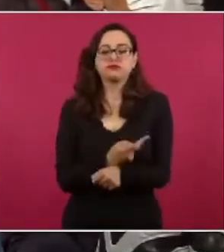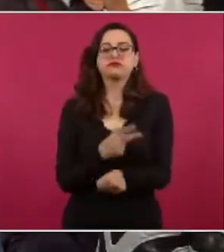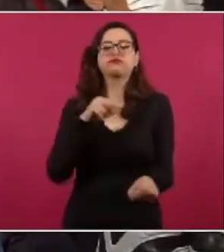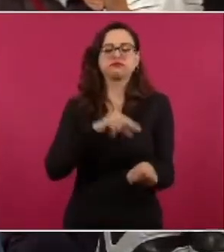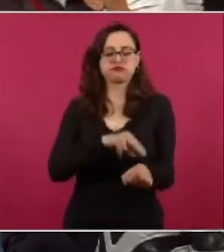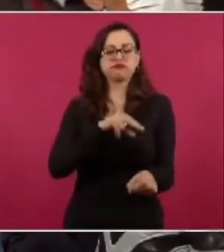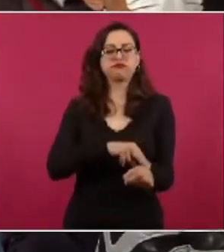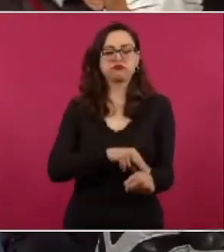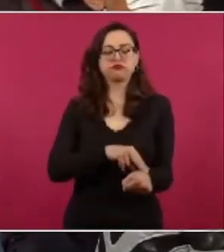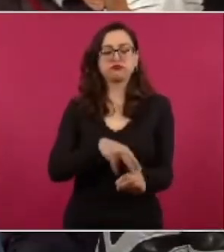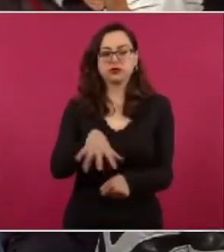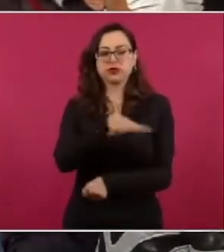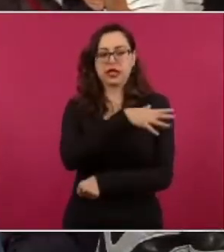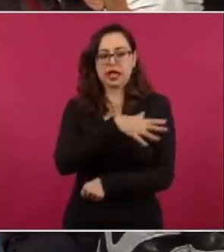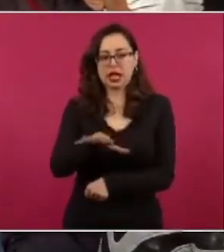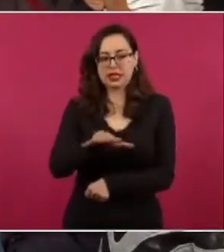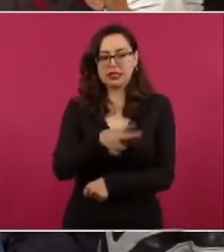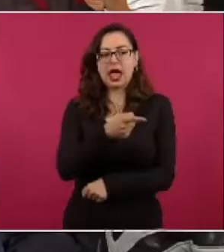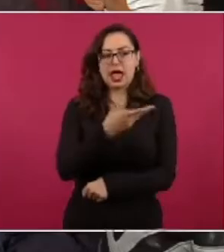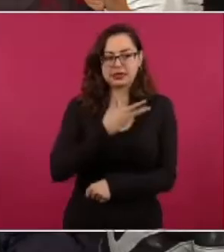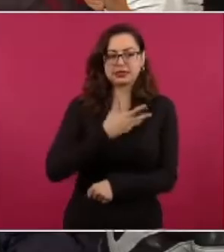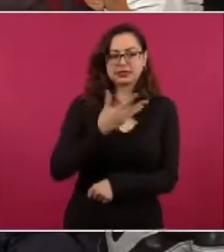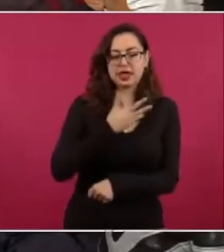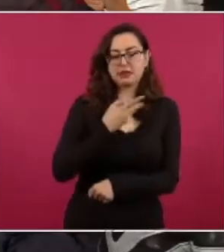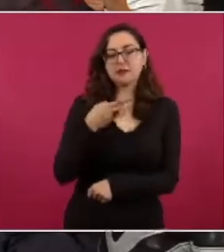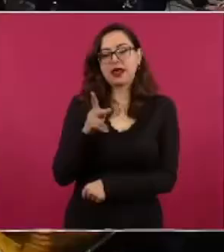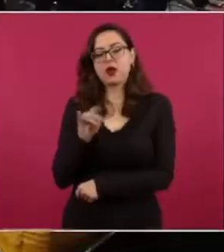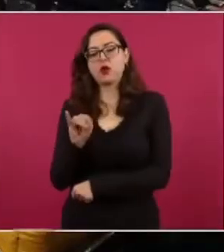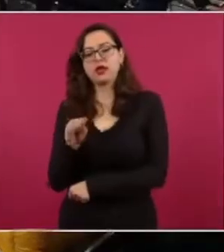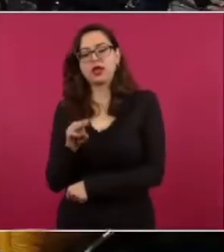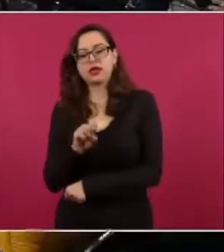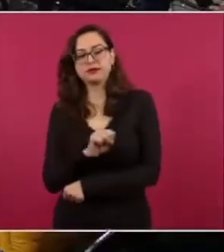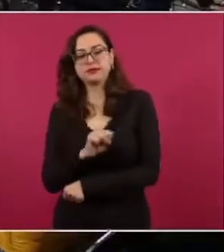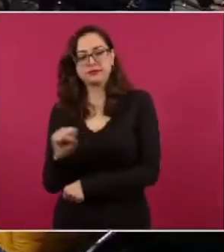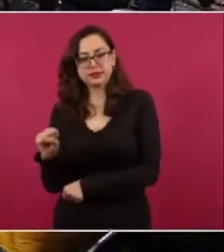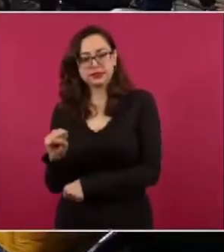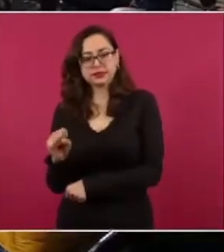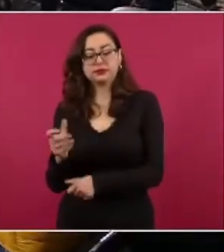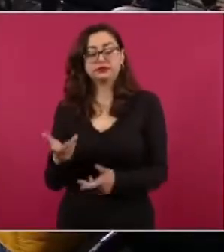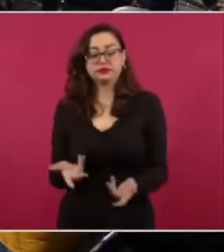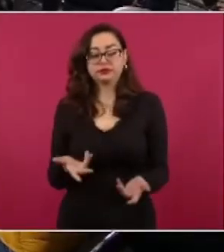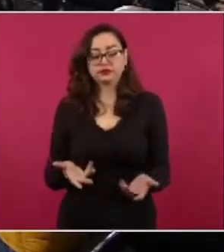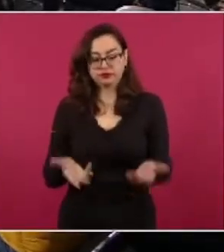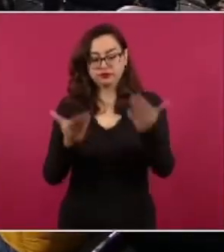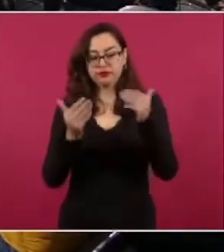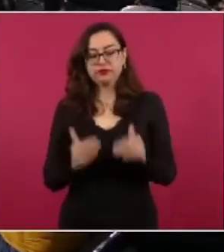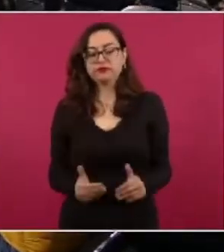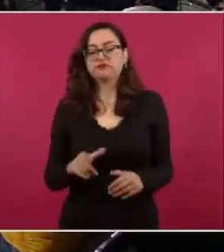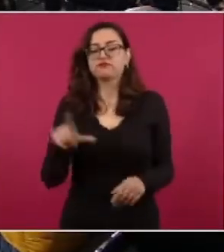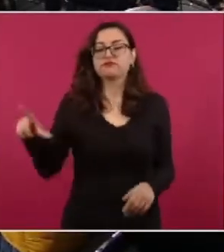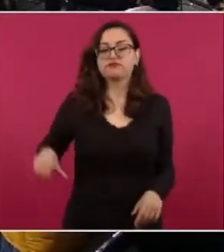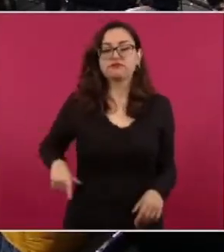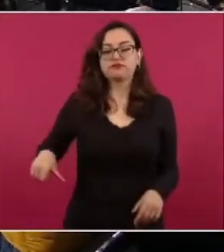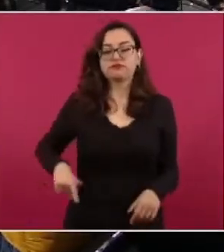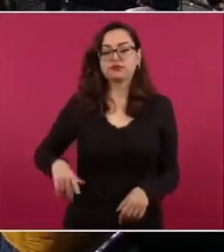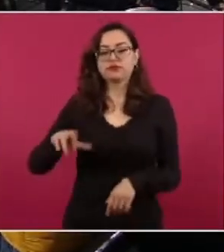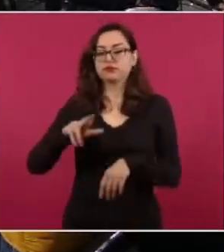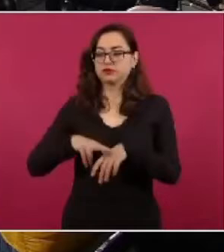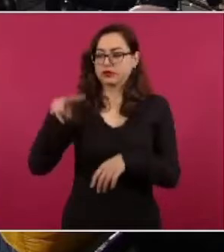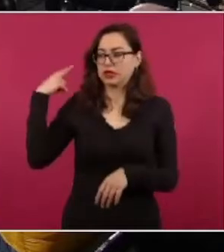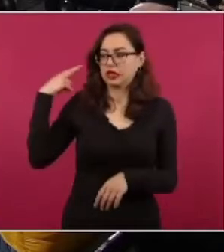hay, nada más quería saber del IMSS. Y por otro lado, el gobernador de Veracruz ya nos va a dar una cita para poder